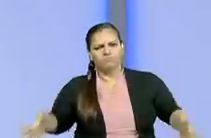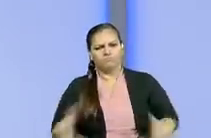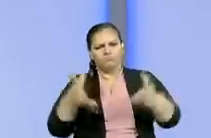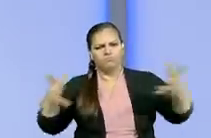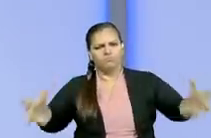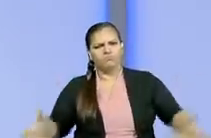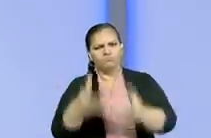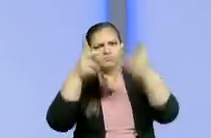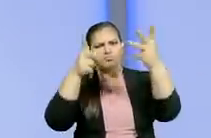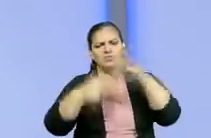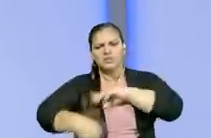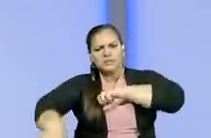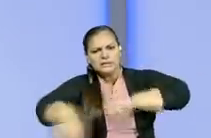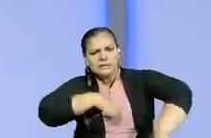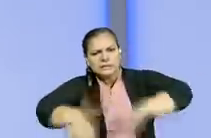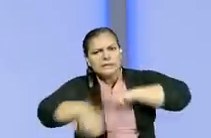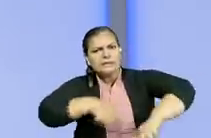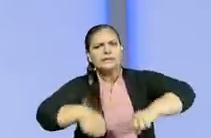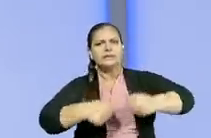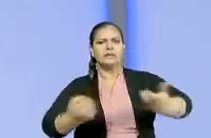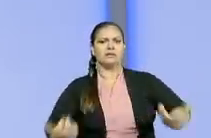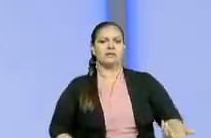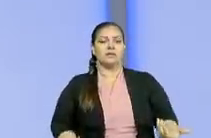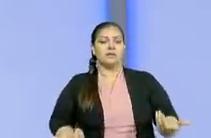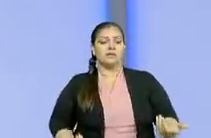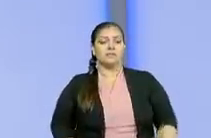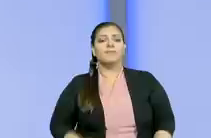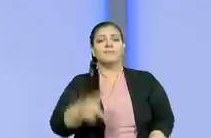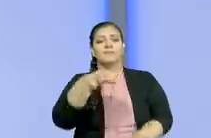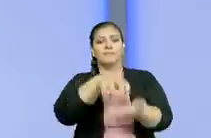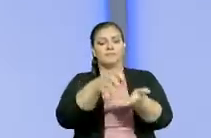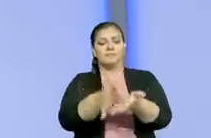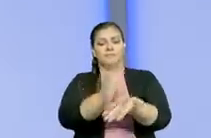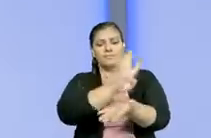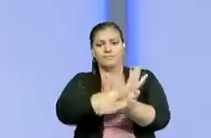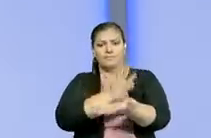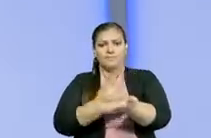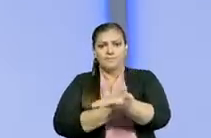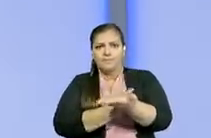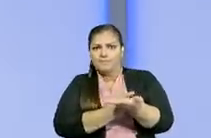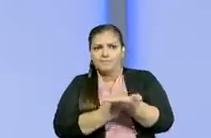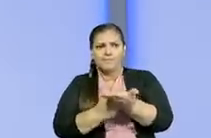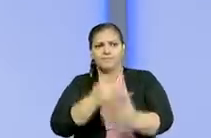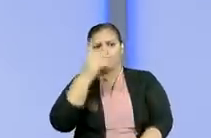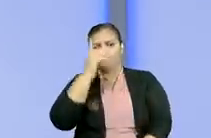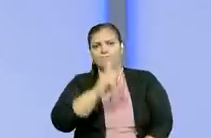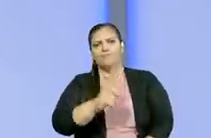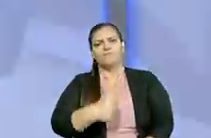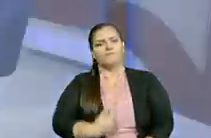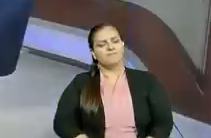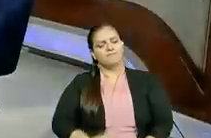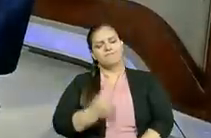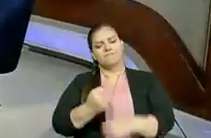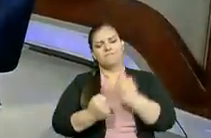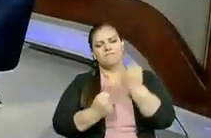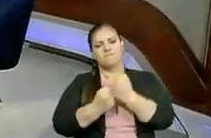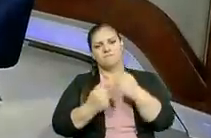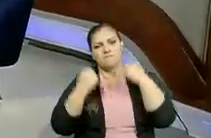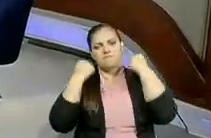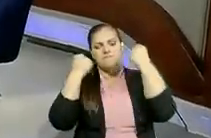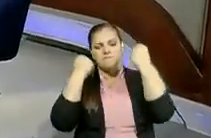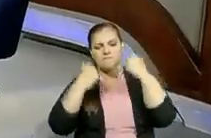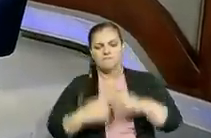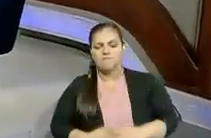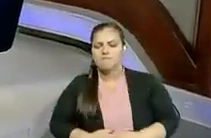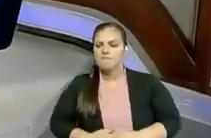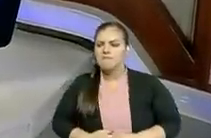esa posición, porque no es dable que la Asamblea caiga en un hueco cuando va a decepcionar a la ciudadanía. Yo me sumo también a